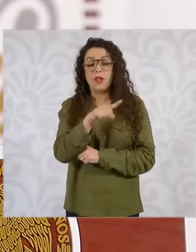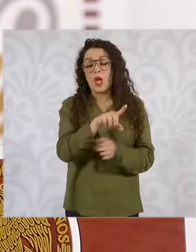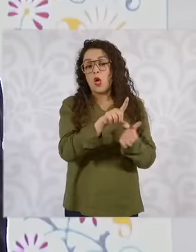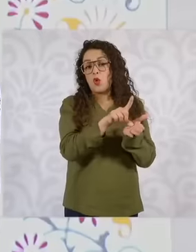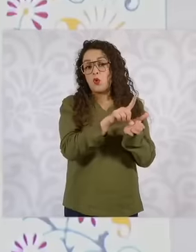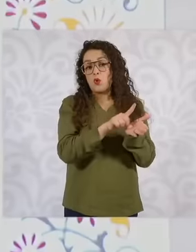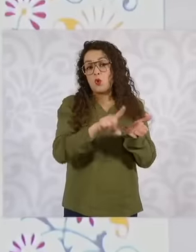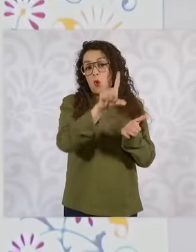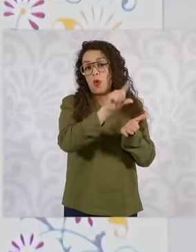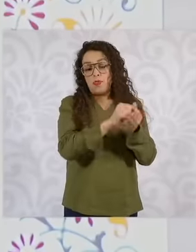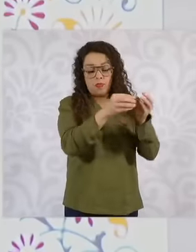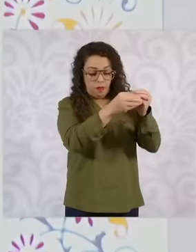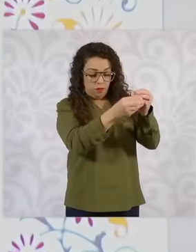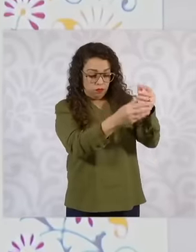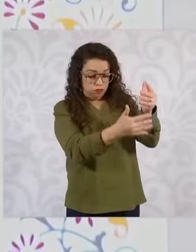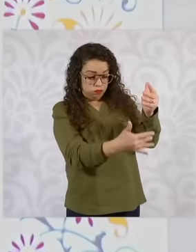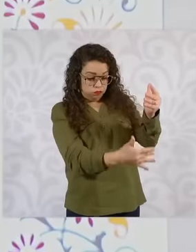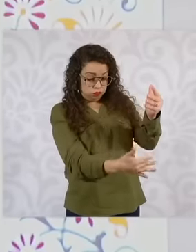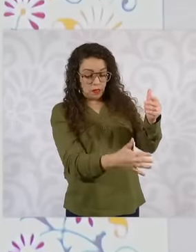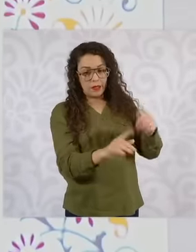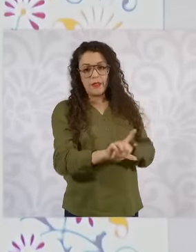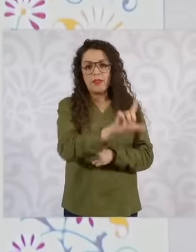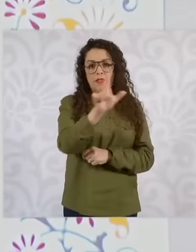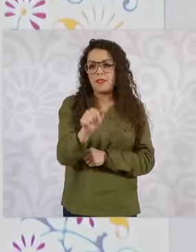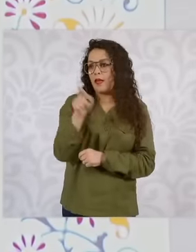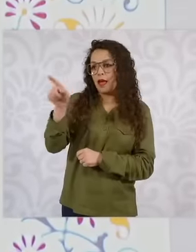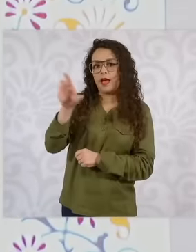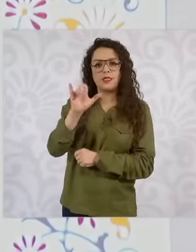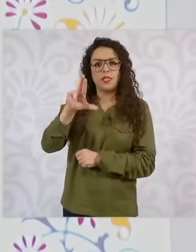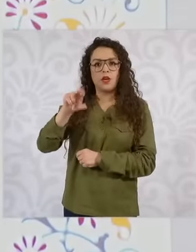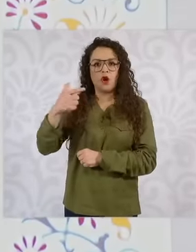una entrevista con Ciro Gómez Leyva.